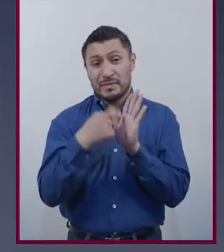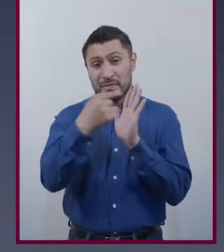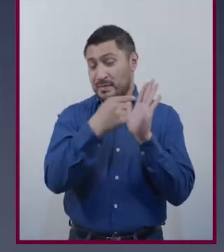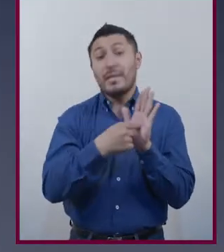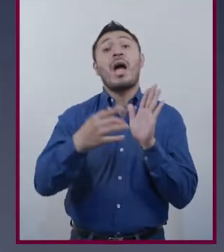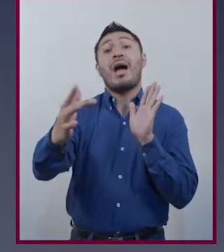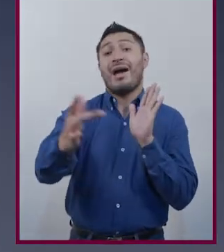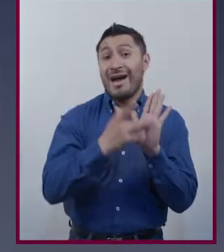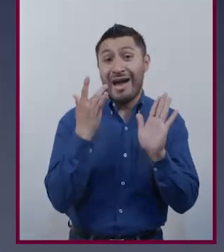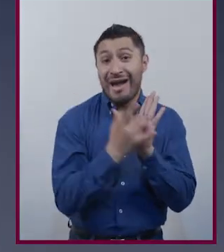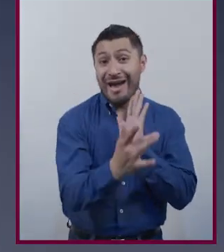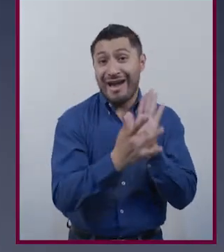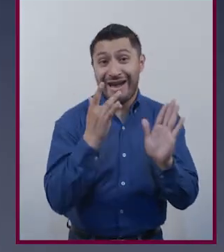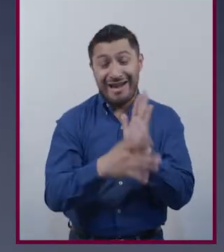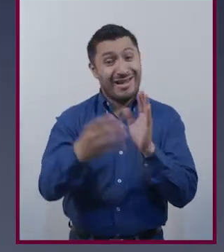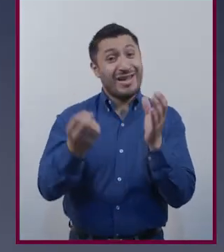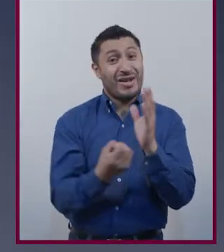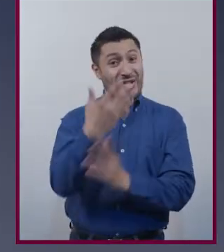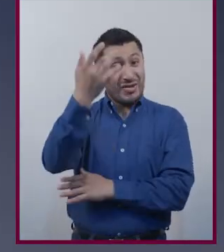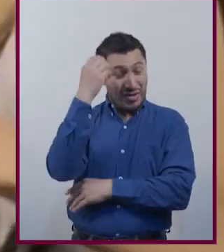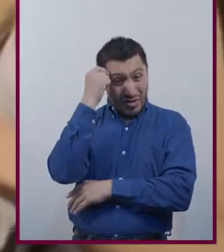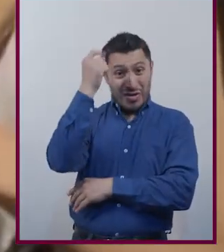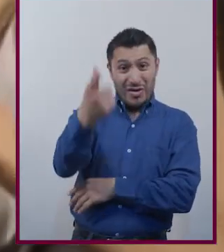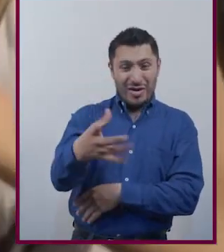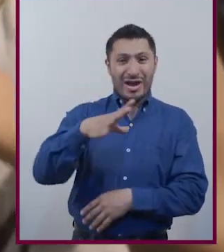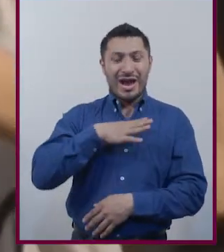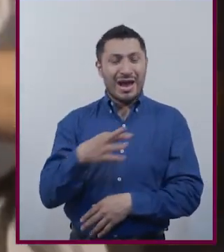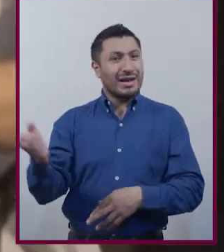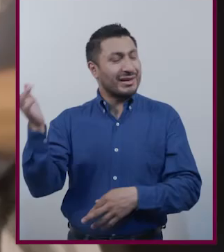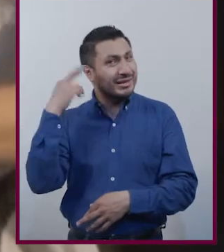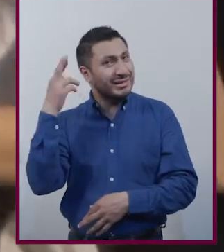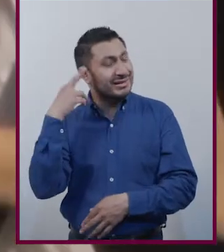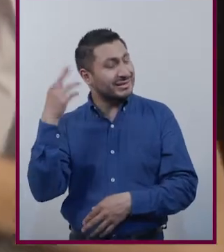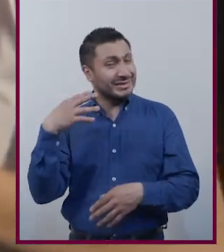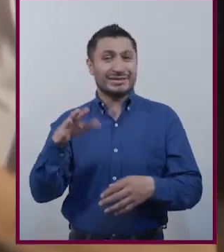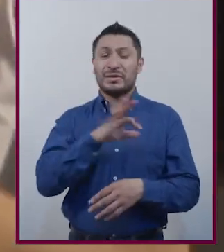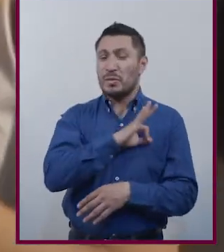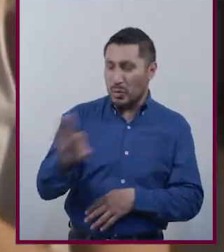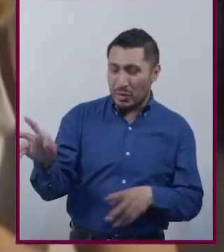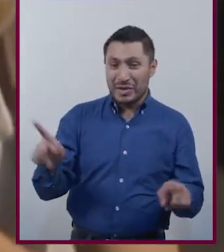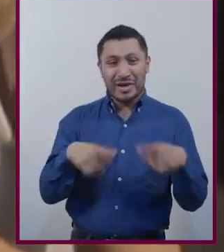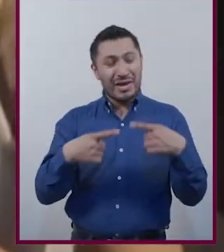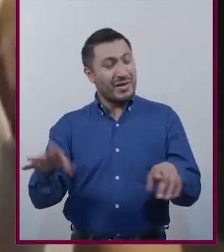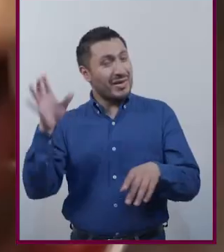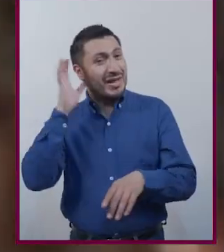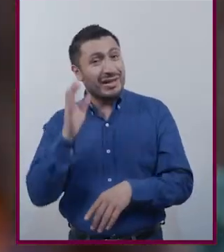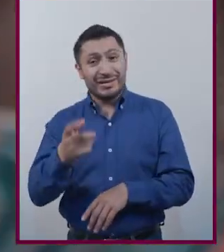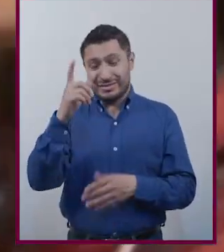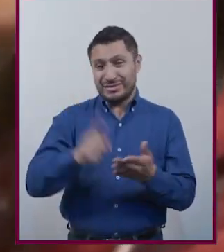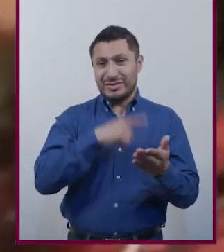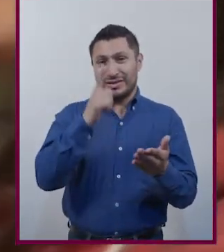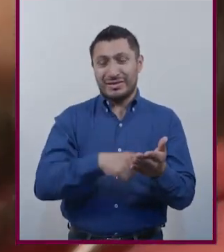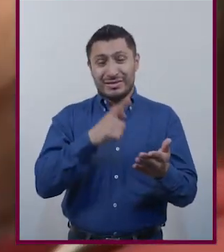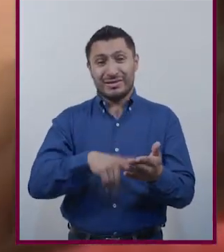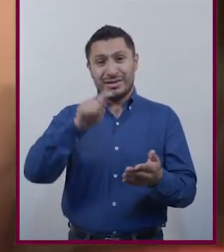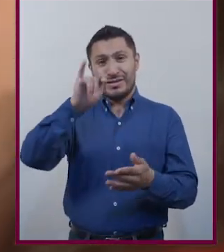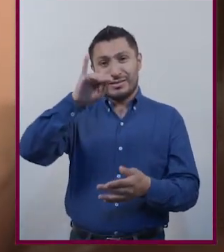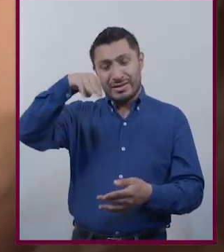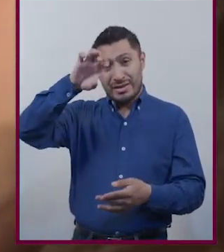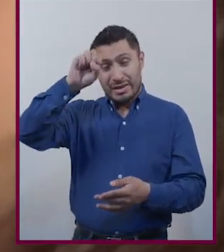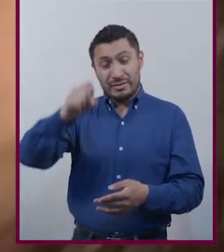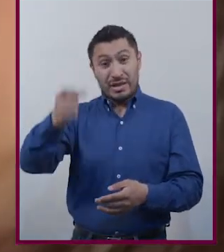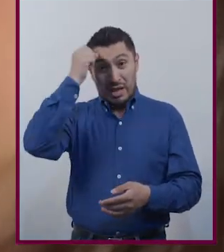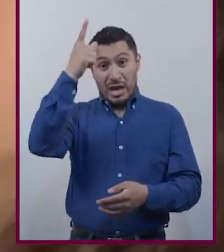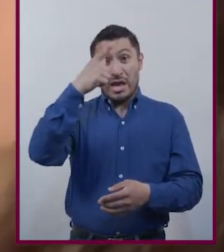operarlo, y además su nuevo invento servía como un reproductor de música. Por todo esto, la revista Time lo consideró el invento del